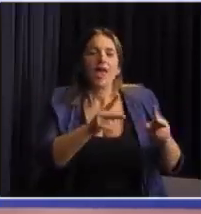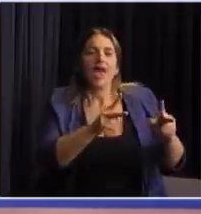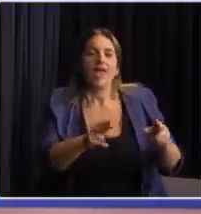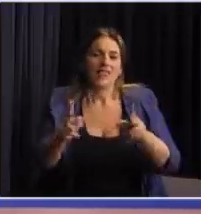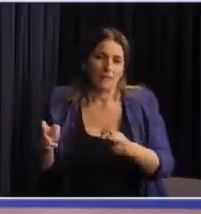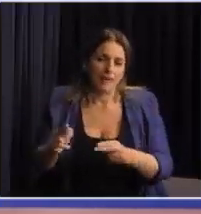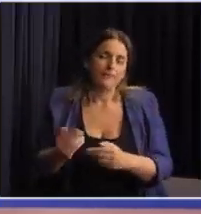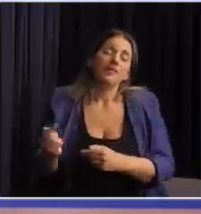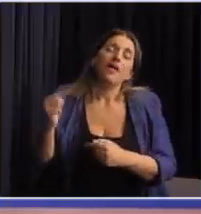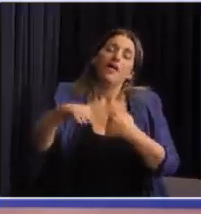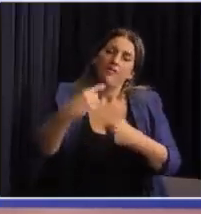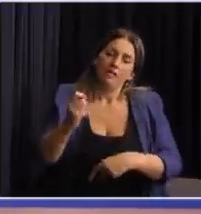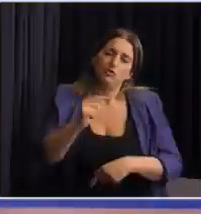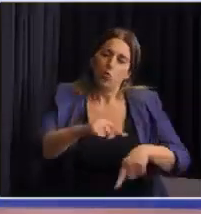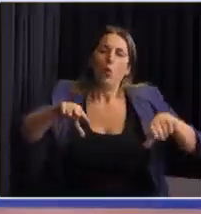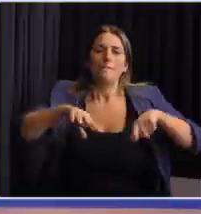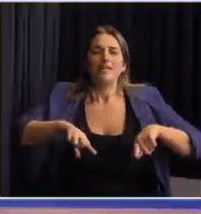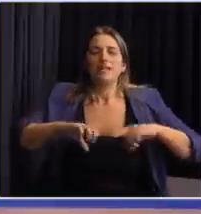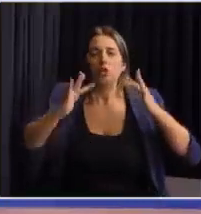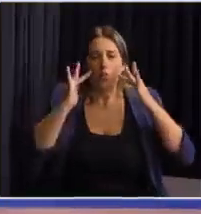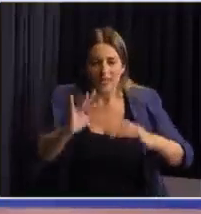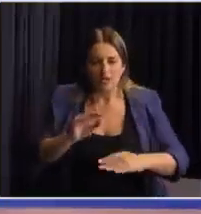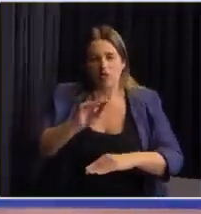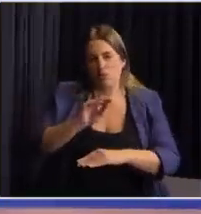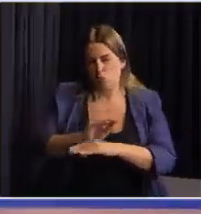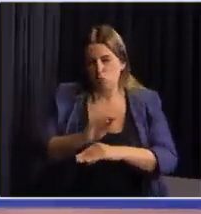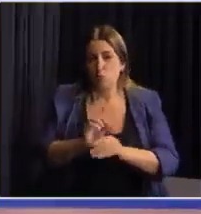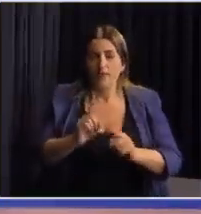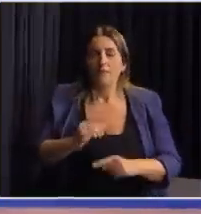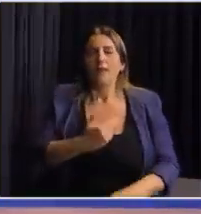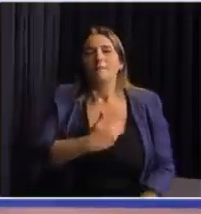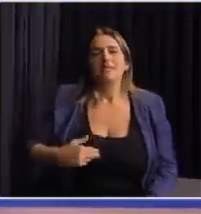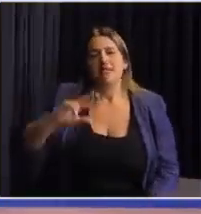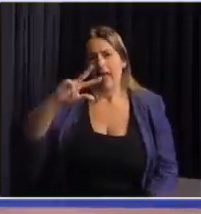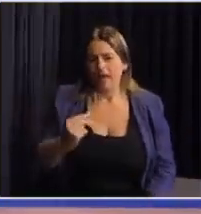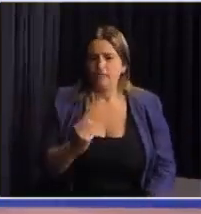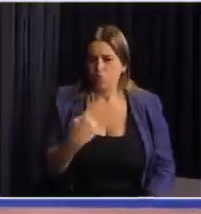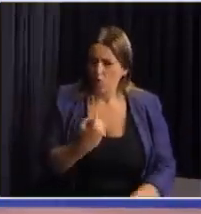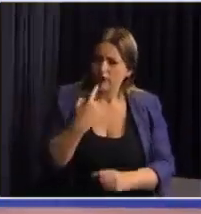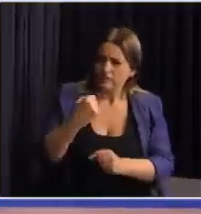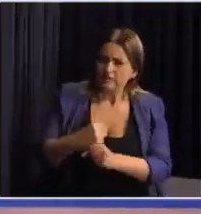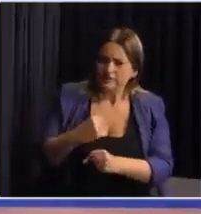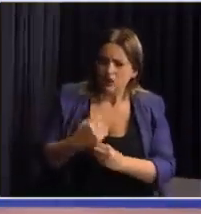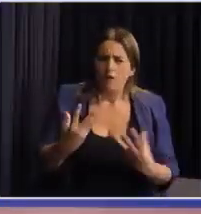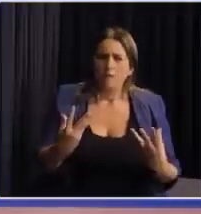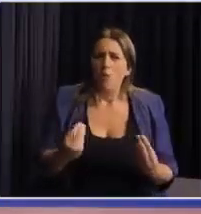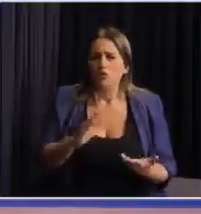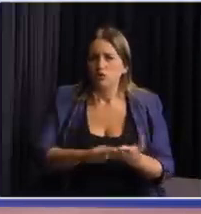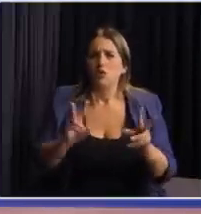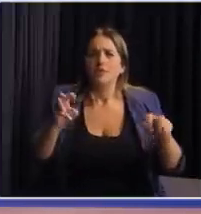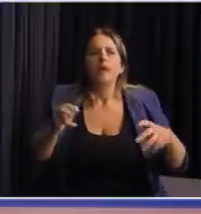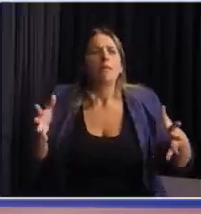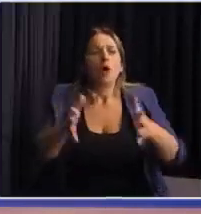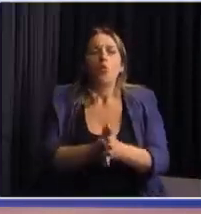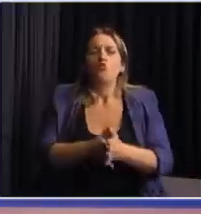Después le va a pasar la palabra al Ministro de Educación y al Presidente de la ANEP, quienes han trabajado profundamente en esto,